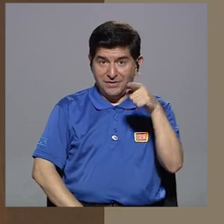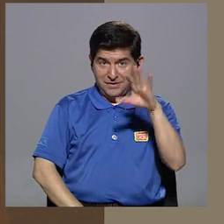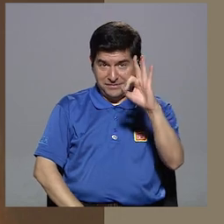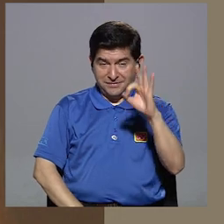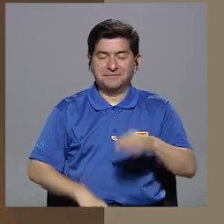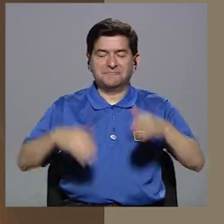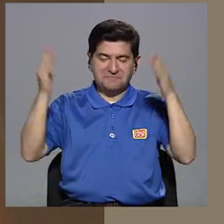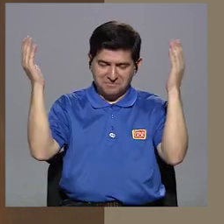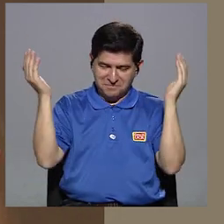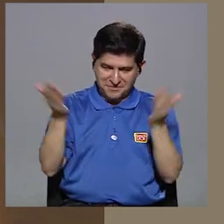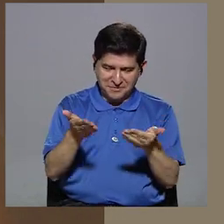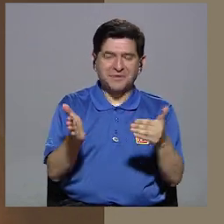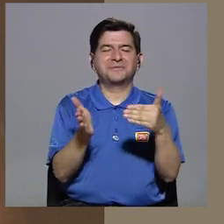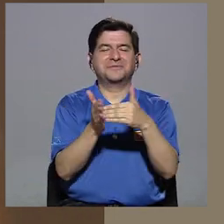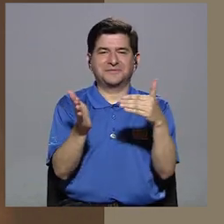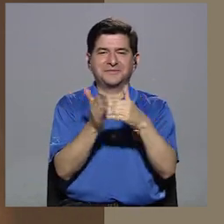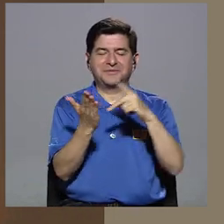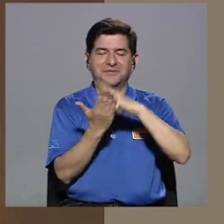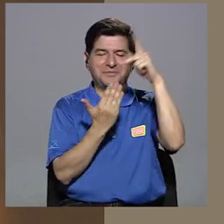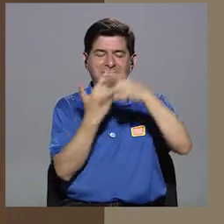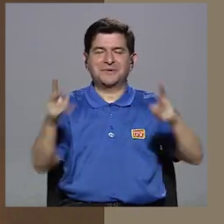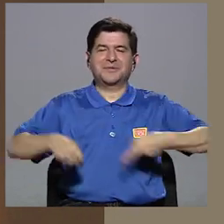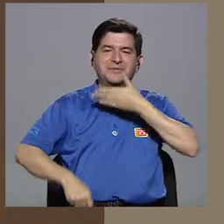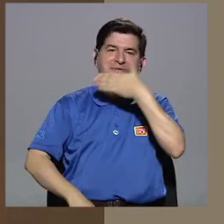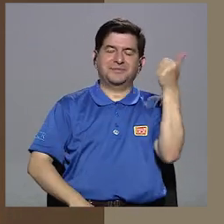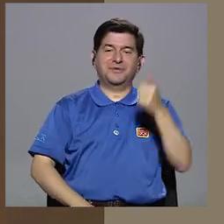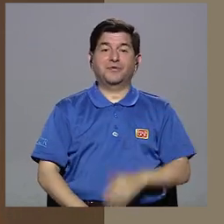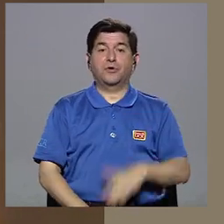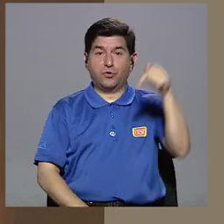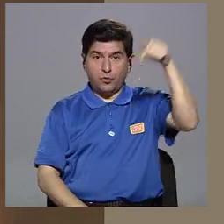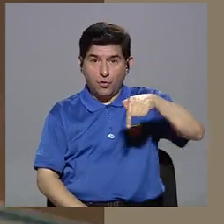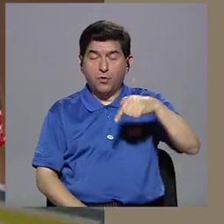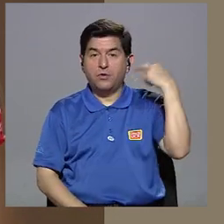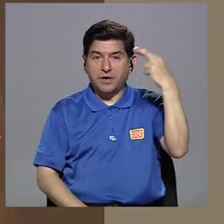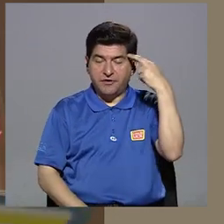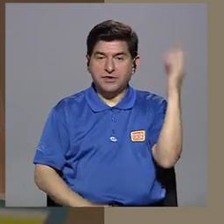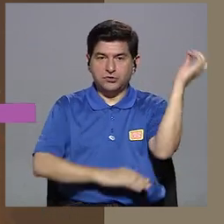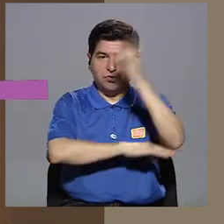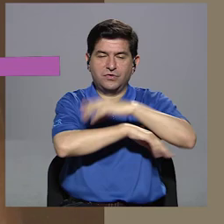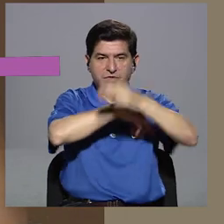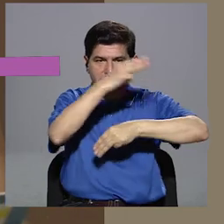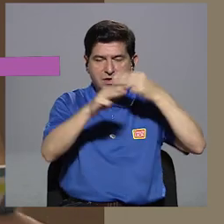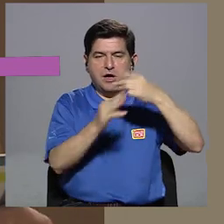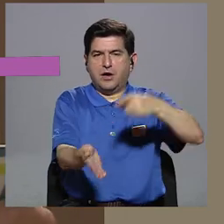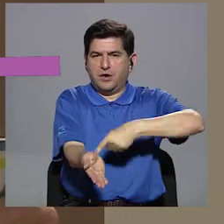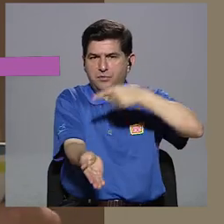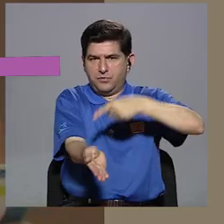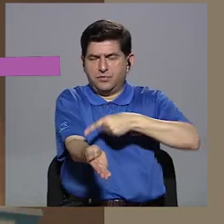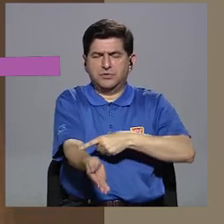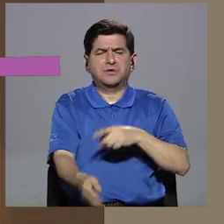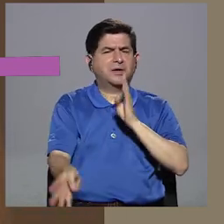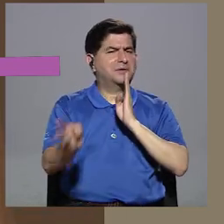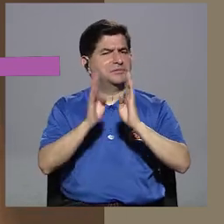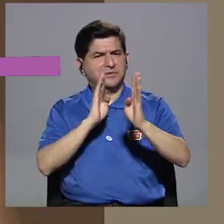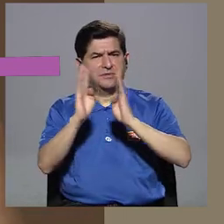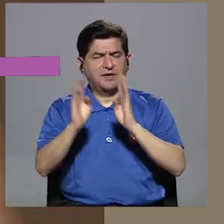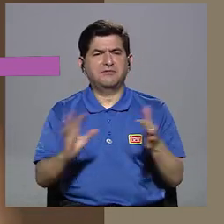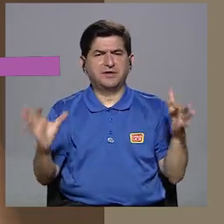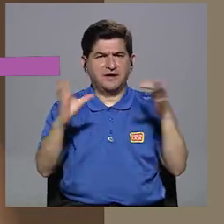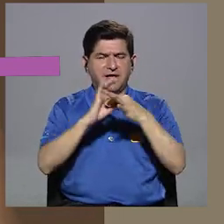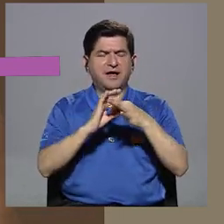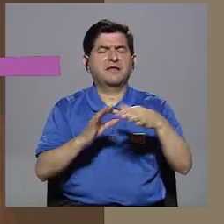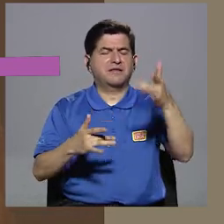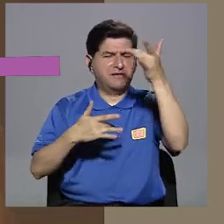hola que tal bienvenido y bienvenida una vez más a vivir mejor hoy a propósito del día mundial de la diabetes vamos a estar conversando